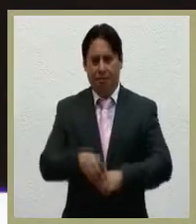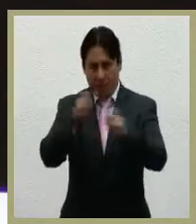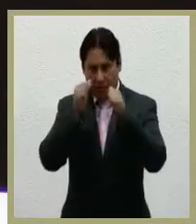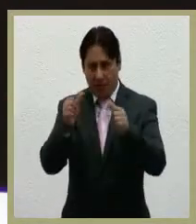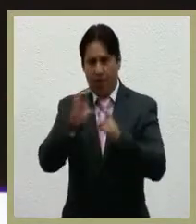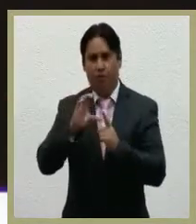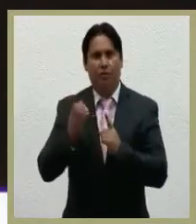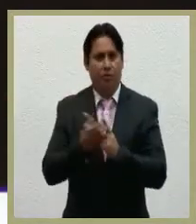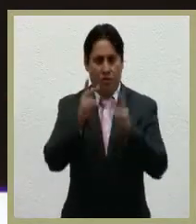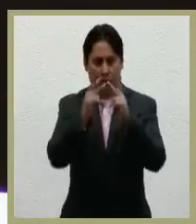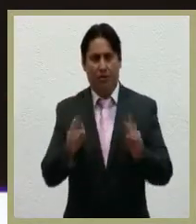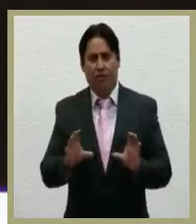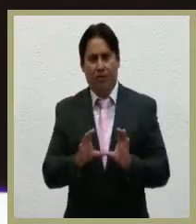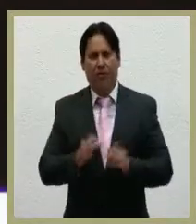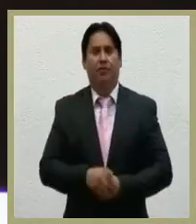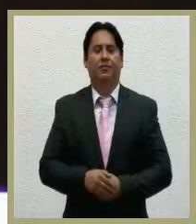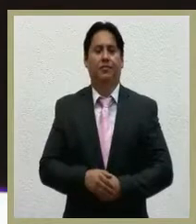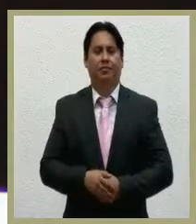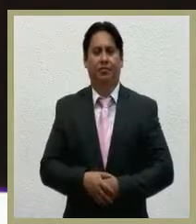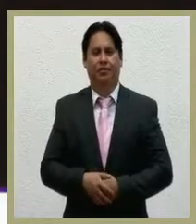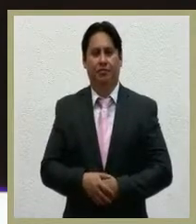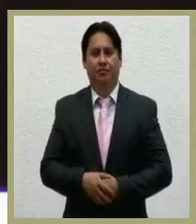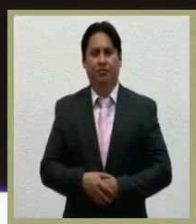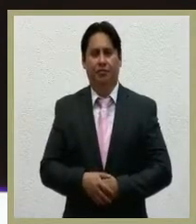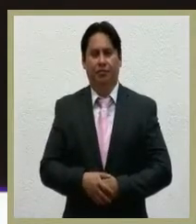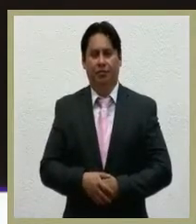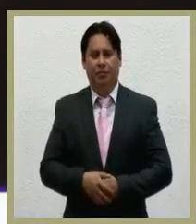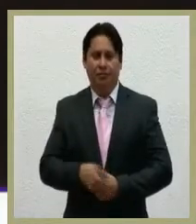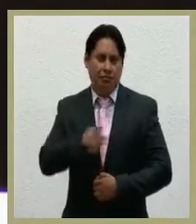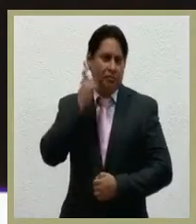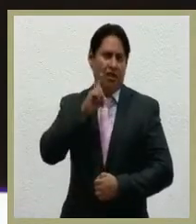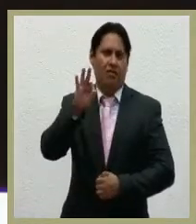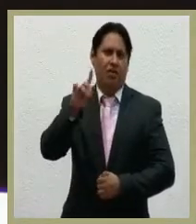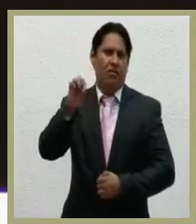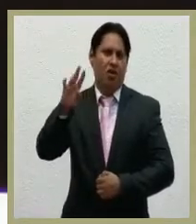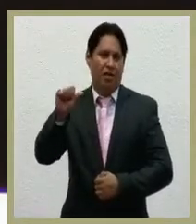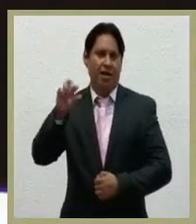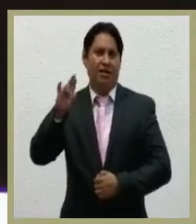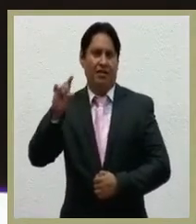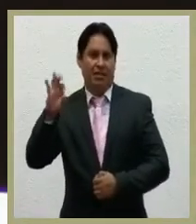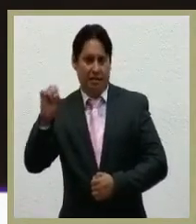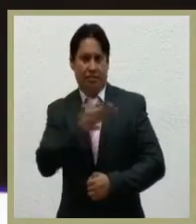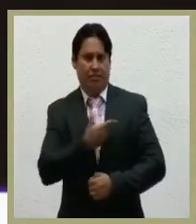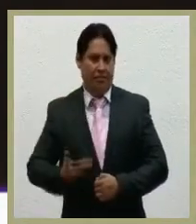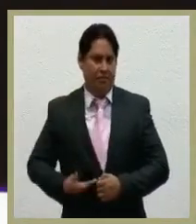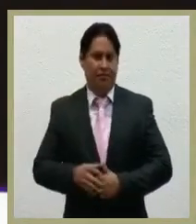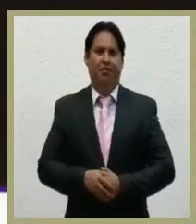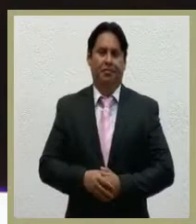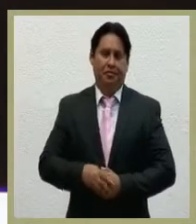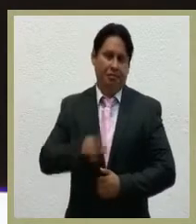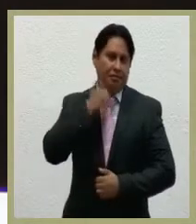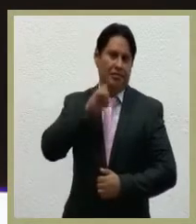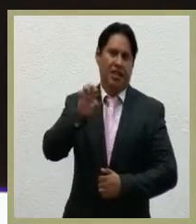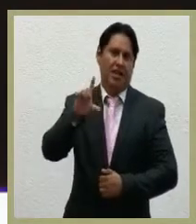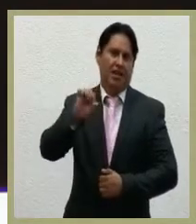la Comisión de Protección Civil del Honorable Congreso del Estado, diputada Fabiola Richie Dister, presidenta. Diputada Elizabeth